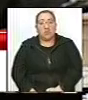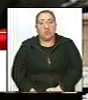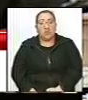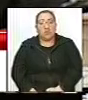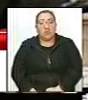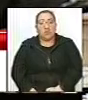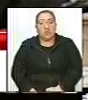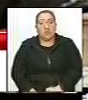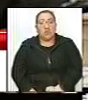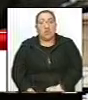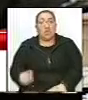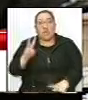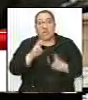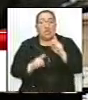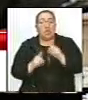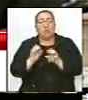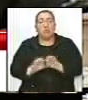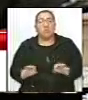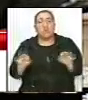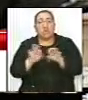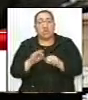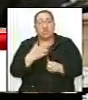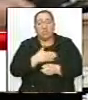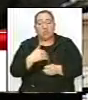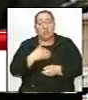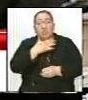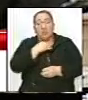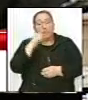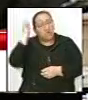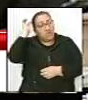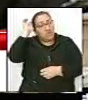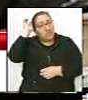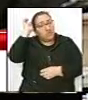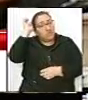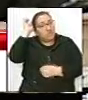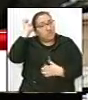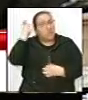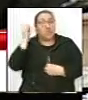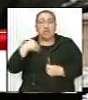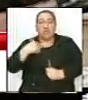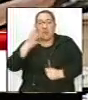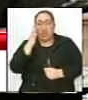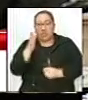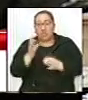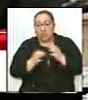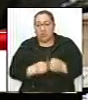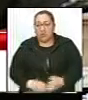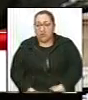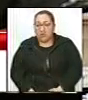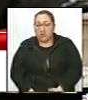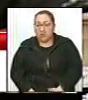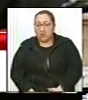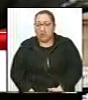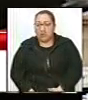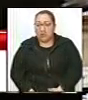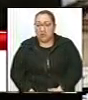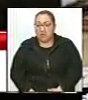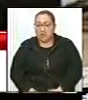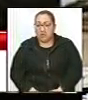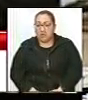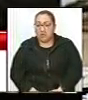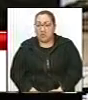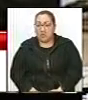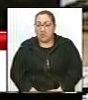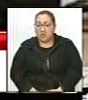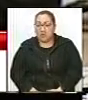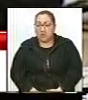algo importante. Presidente, me gustaría que me tome atención en lo que voy a comentarle. El tema de